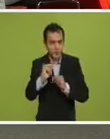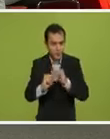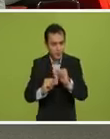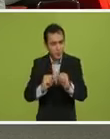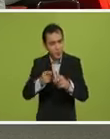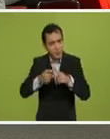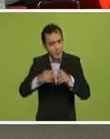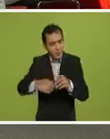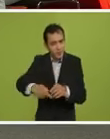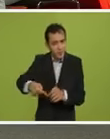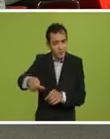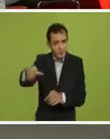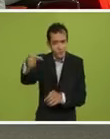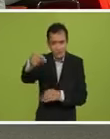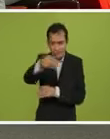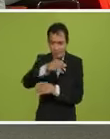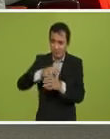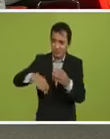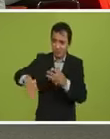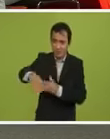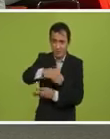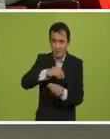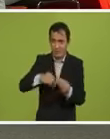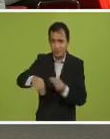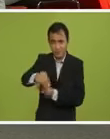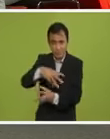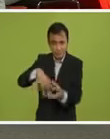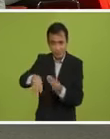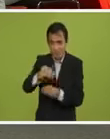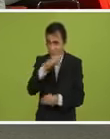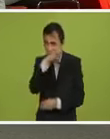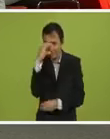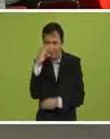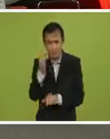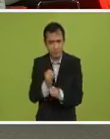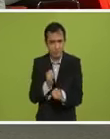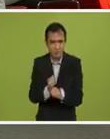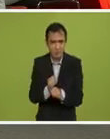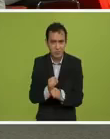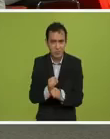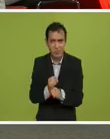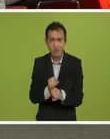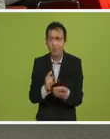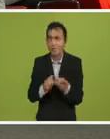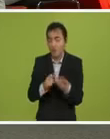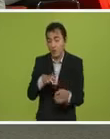círculo enorme en las redes sociales en donde se ha llegado hasta las fotografías